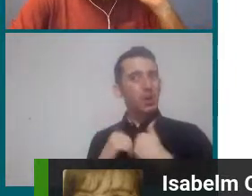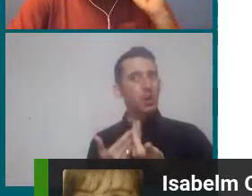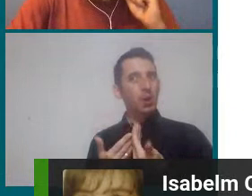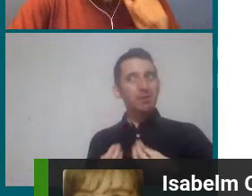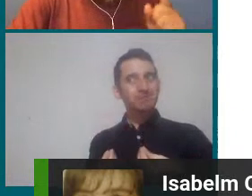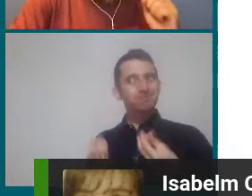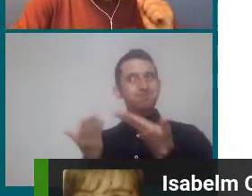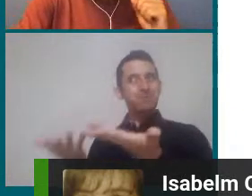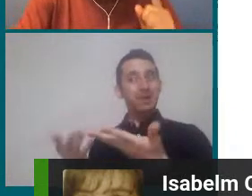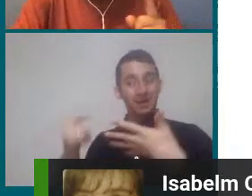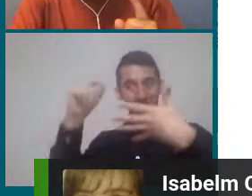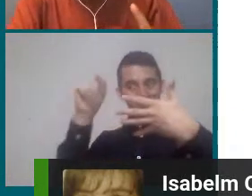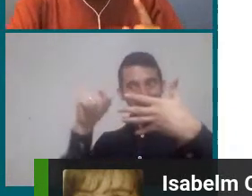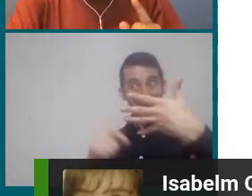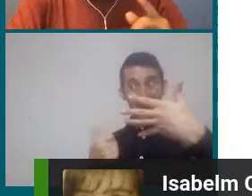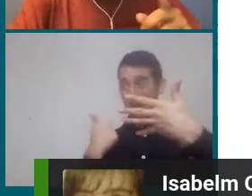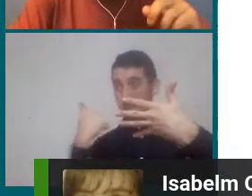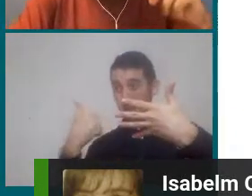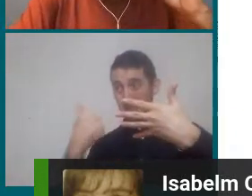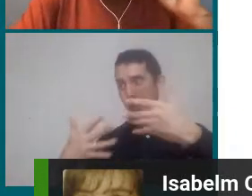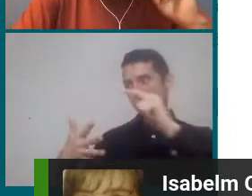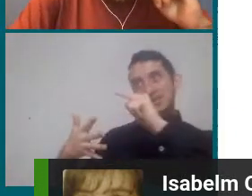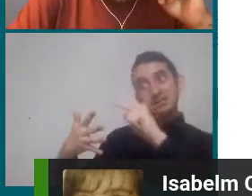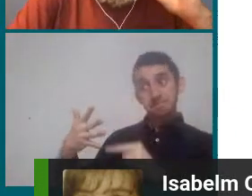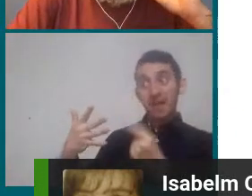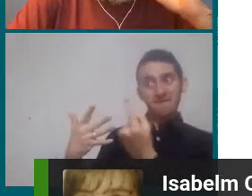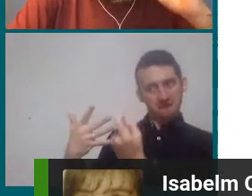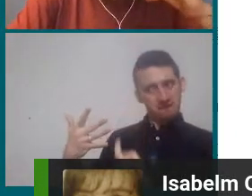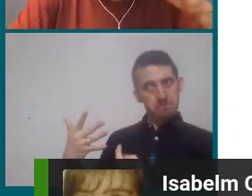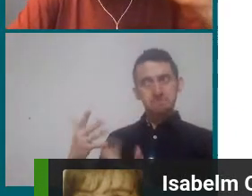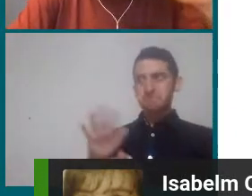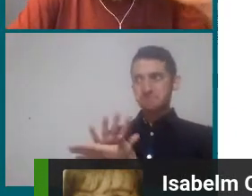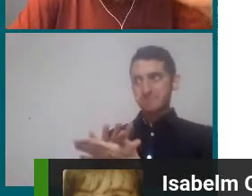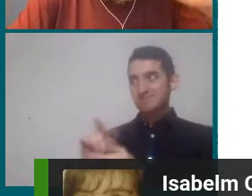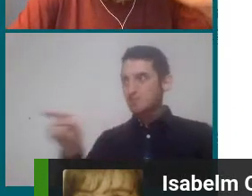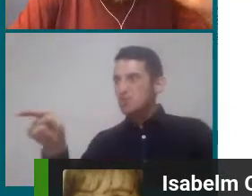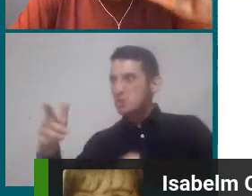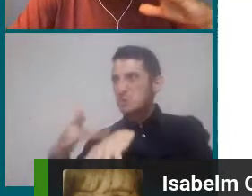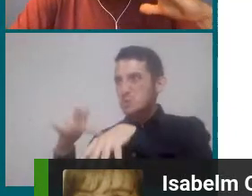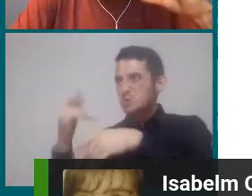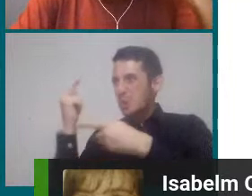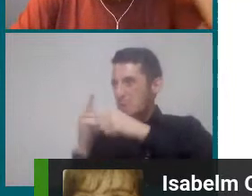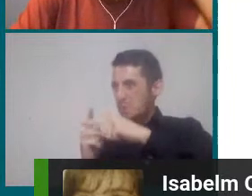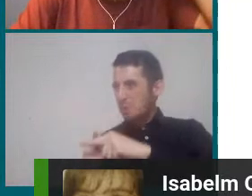el feedback. Que esto es lo interesante, por eso es guay hacer planes de equipo